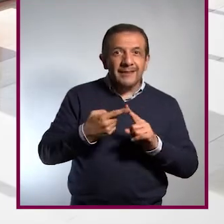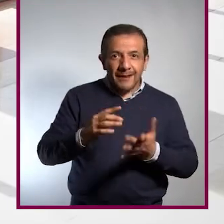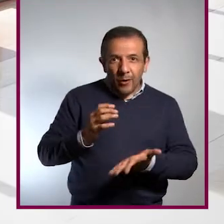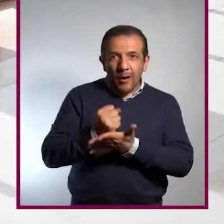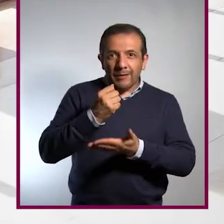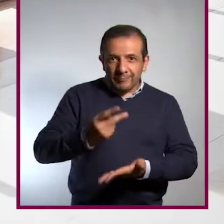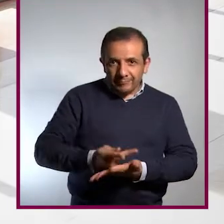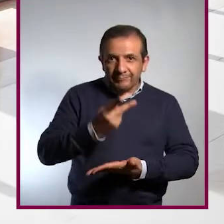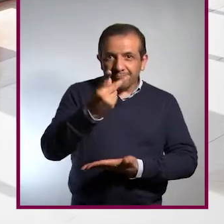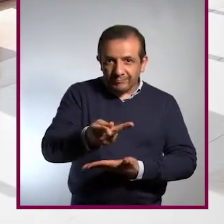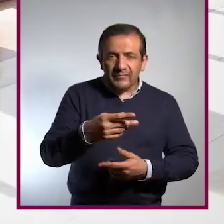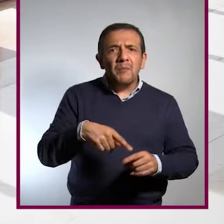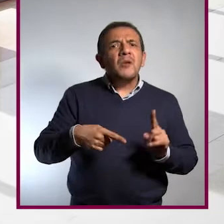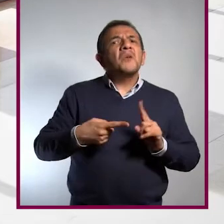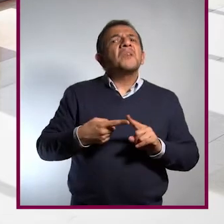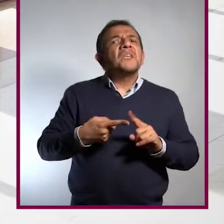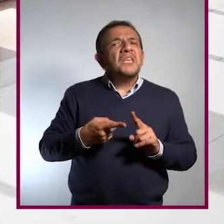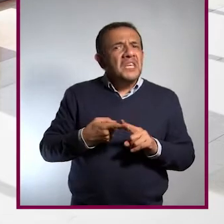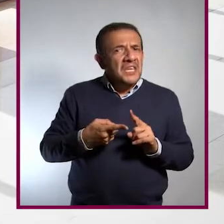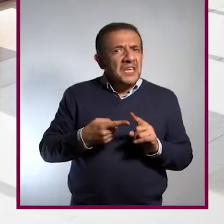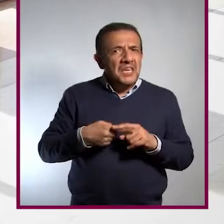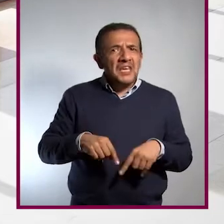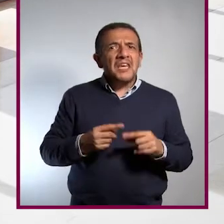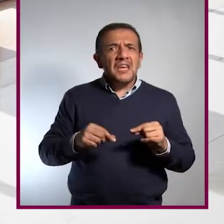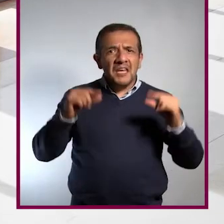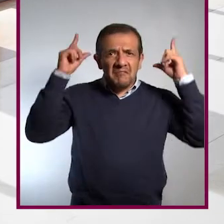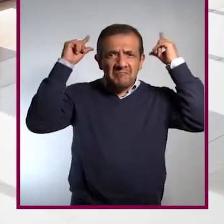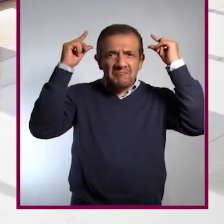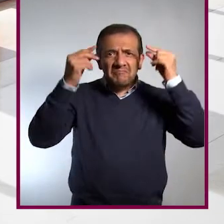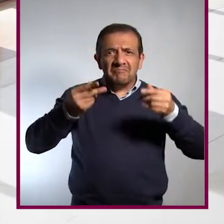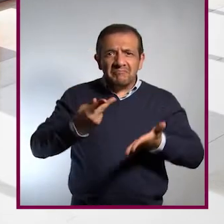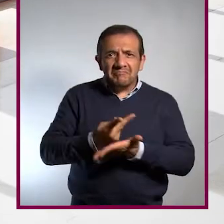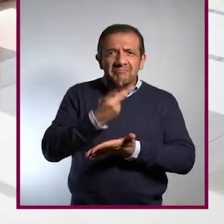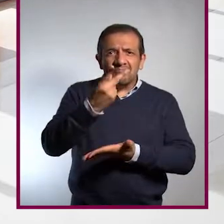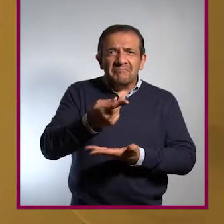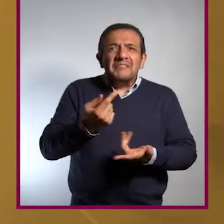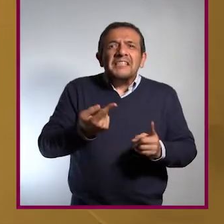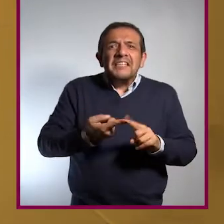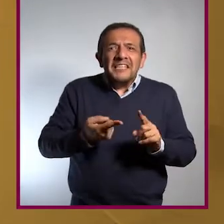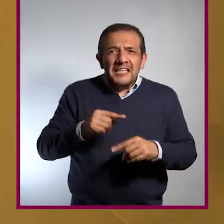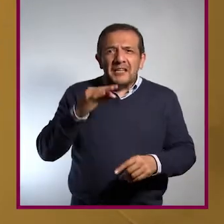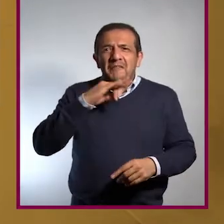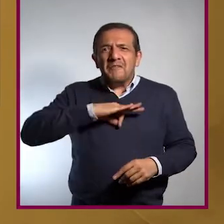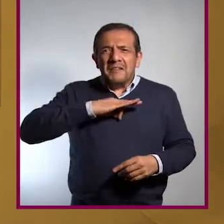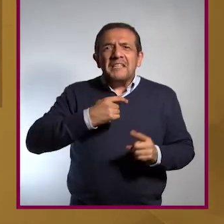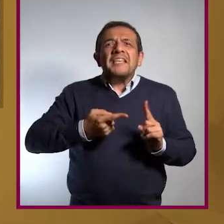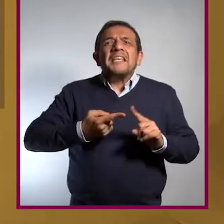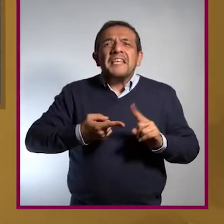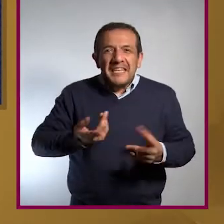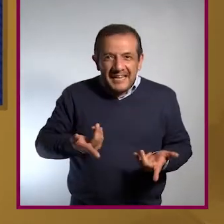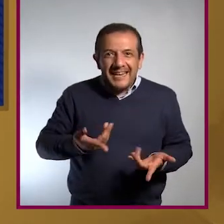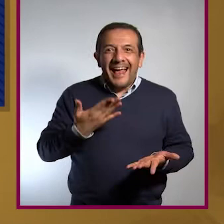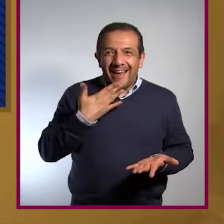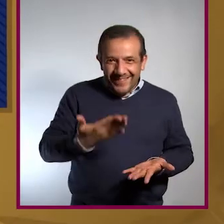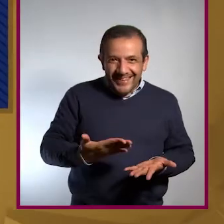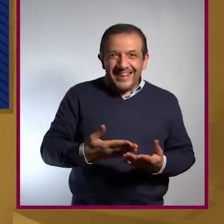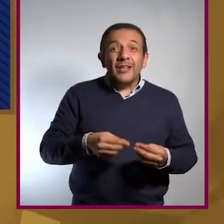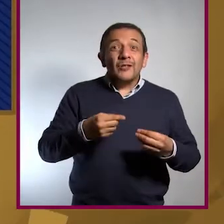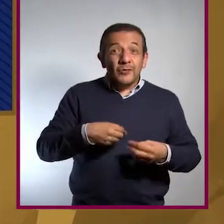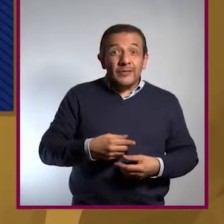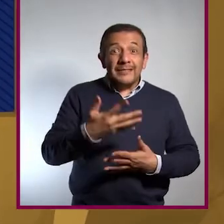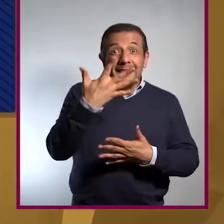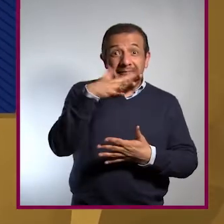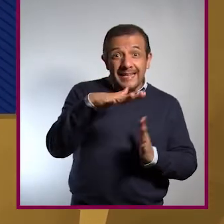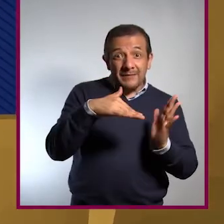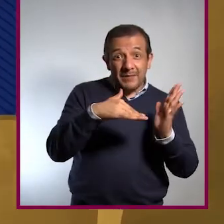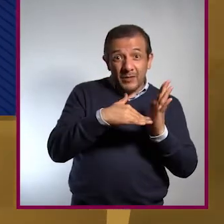cierto, actualmente, quien es laureado con este premio recibe una medalla de oro y 10 millones